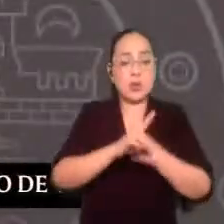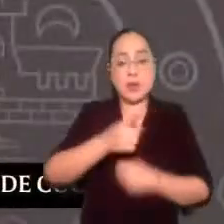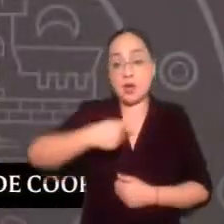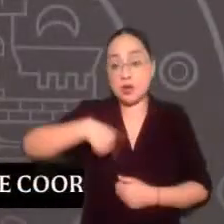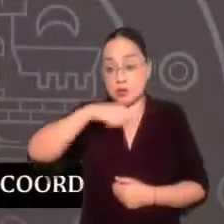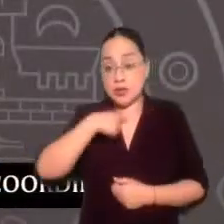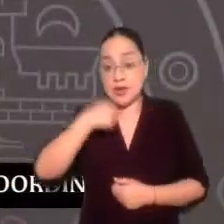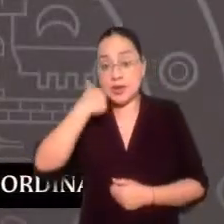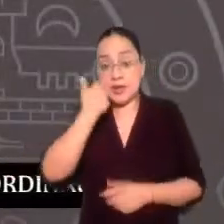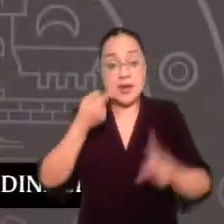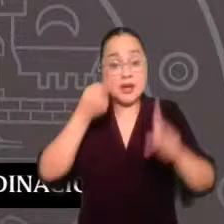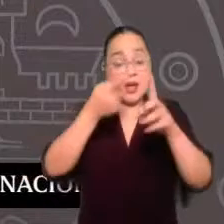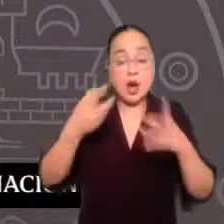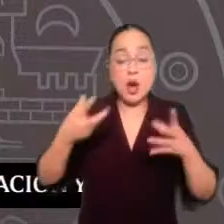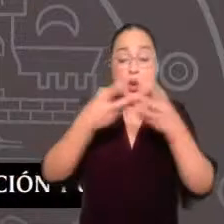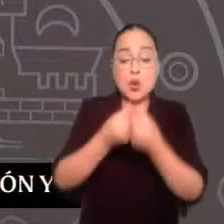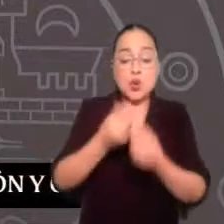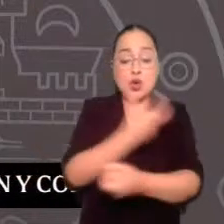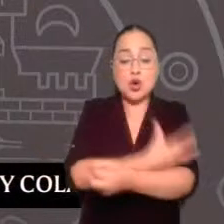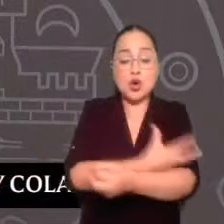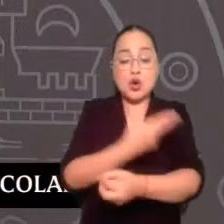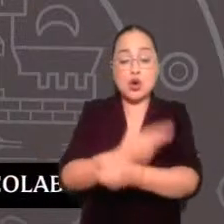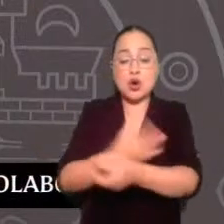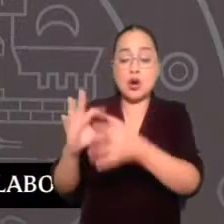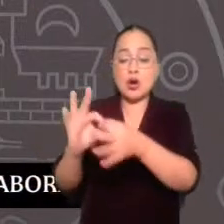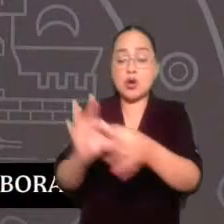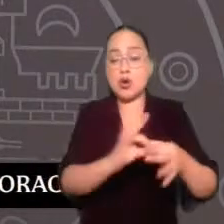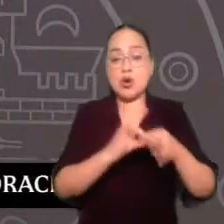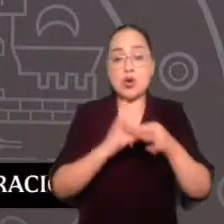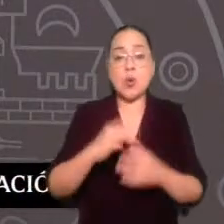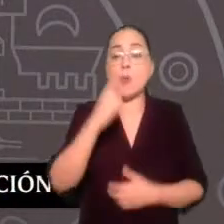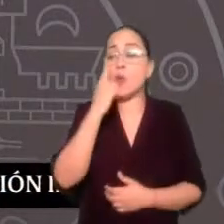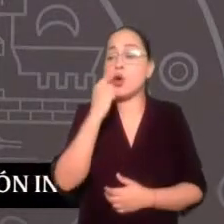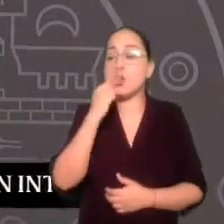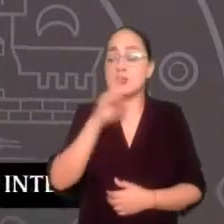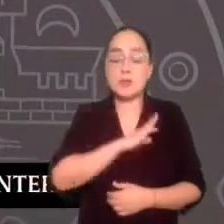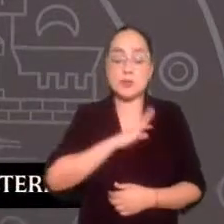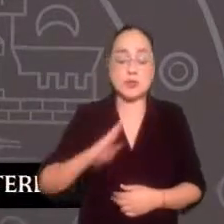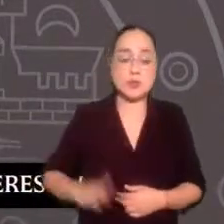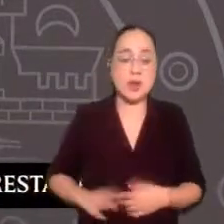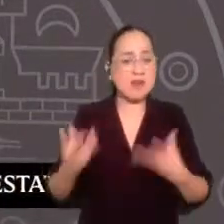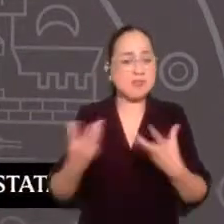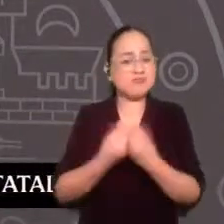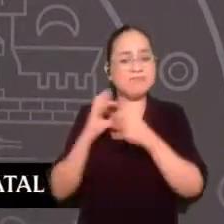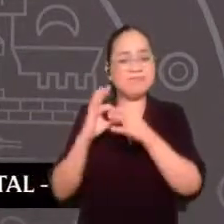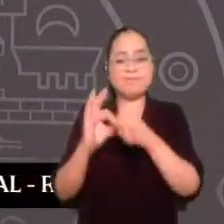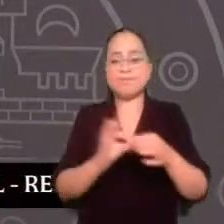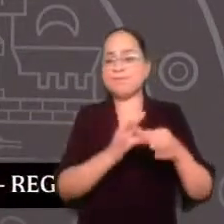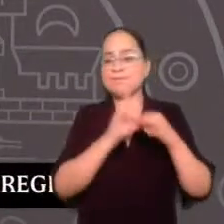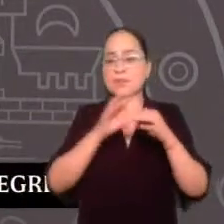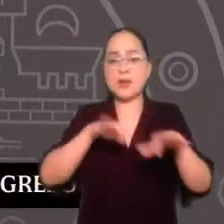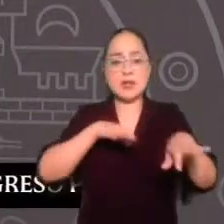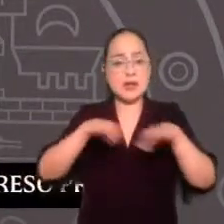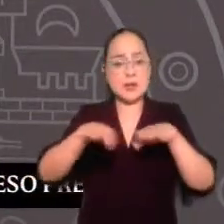coordinación con las policías municipales. regularmente